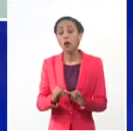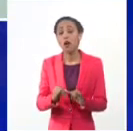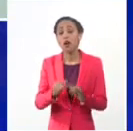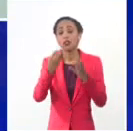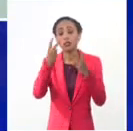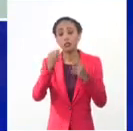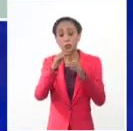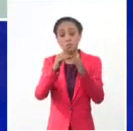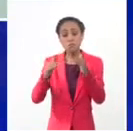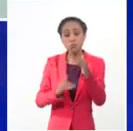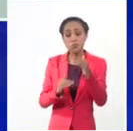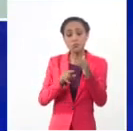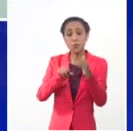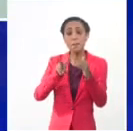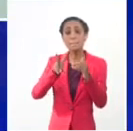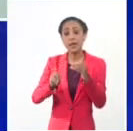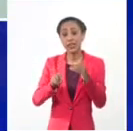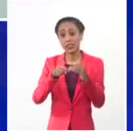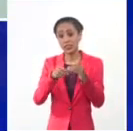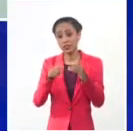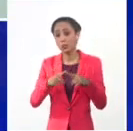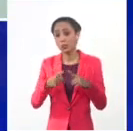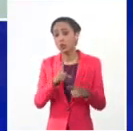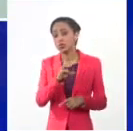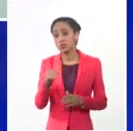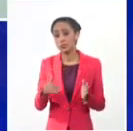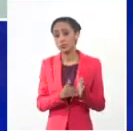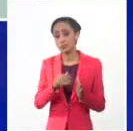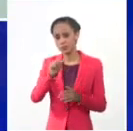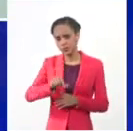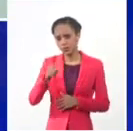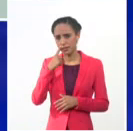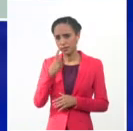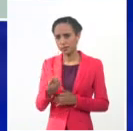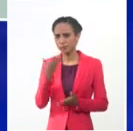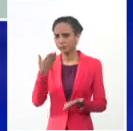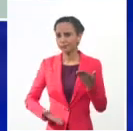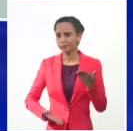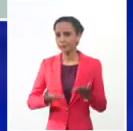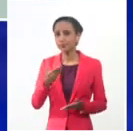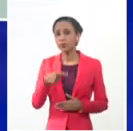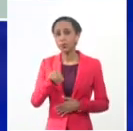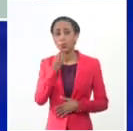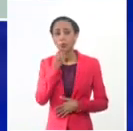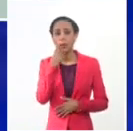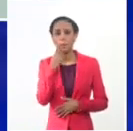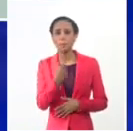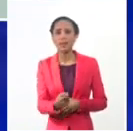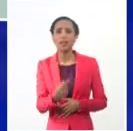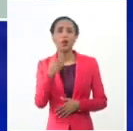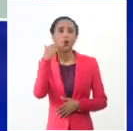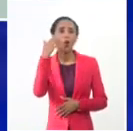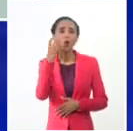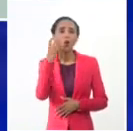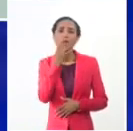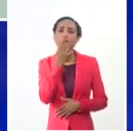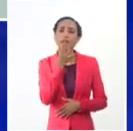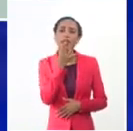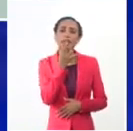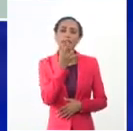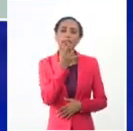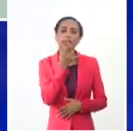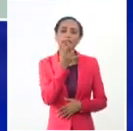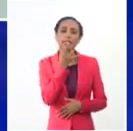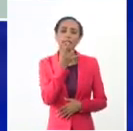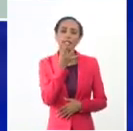a 20 por 100.000 habitantes, ahí los tienen, son los que están pintados de verde, que como